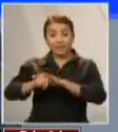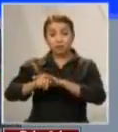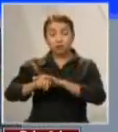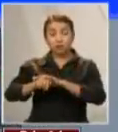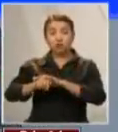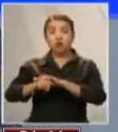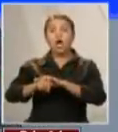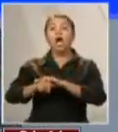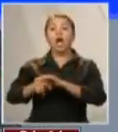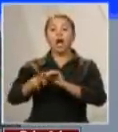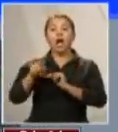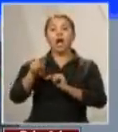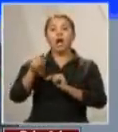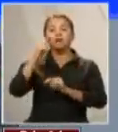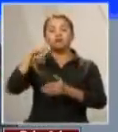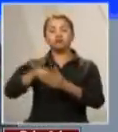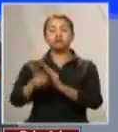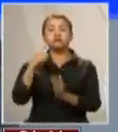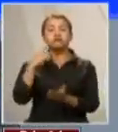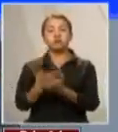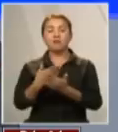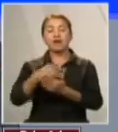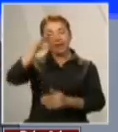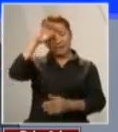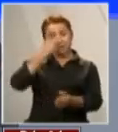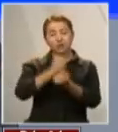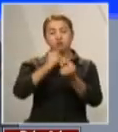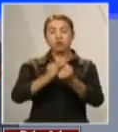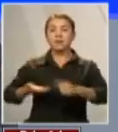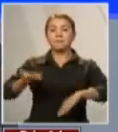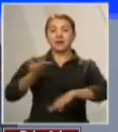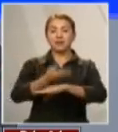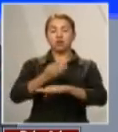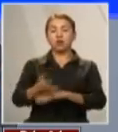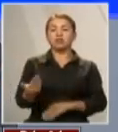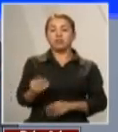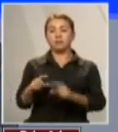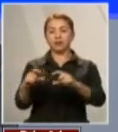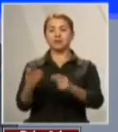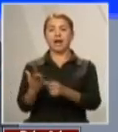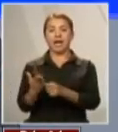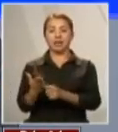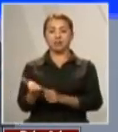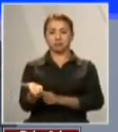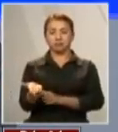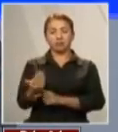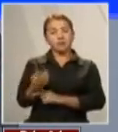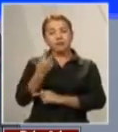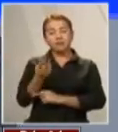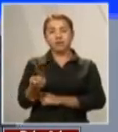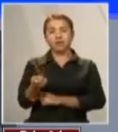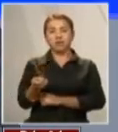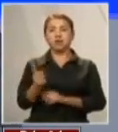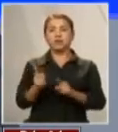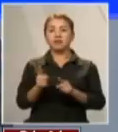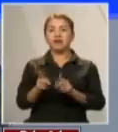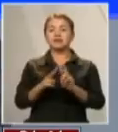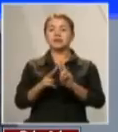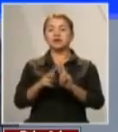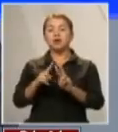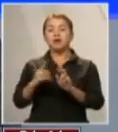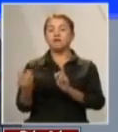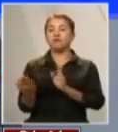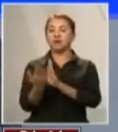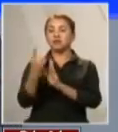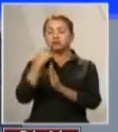o hayan elementos indagatorios para el delito y carabineros puede pedir hoy día el carnet de identidad a la persona. O sea, en el fondo tiene que cometerse un delito o estar